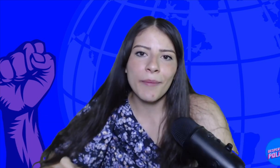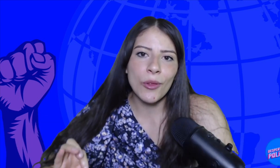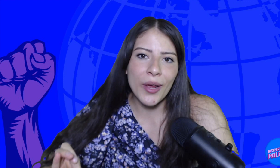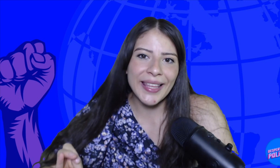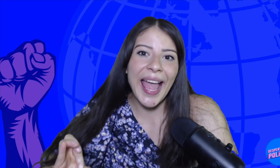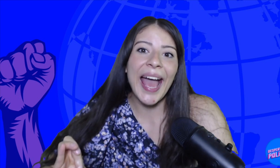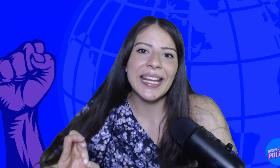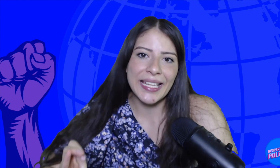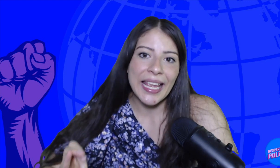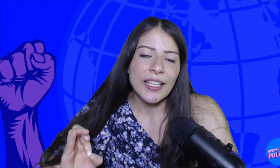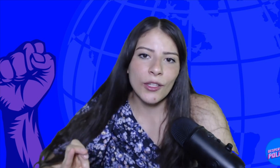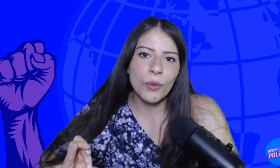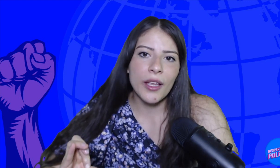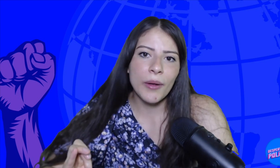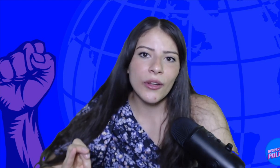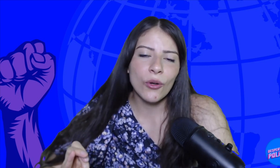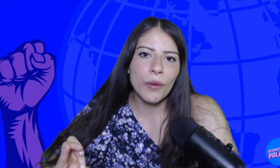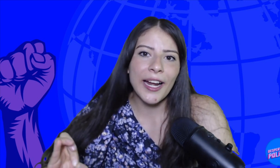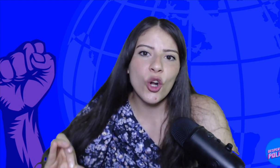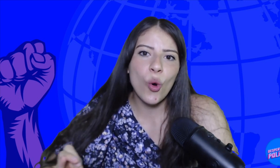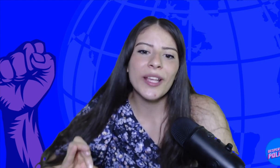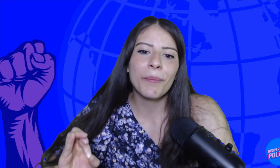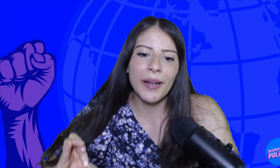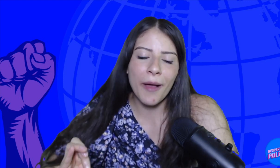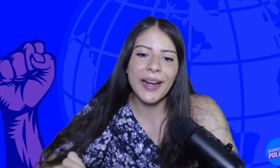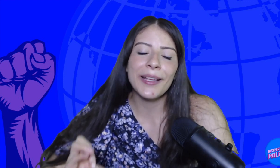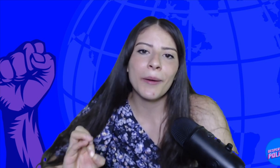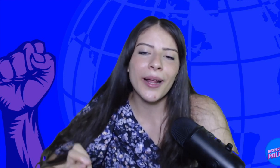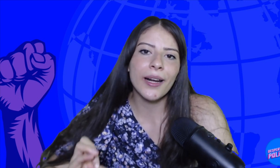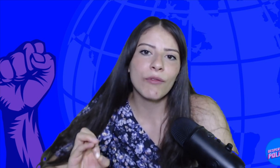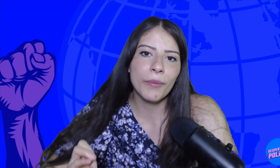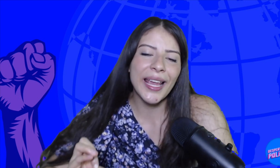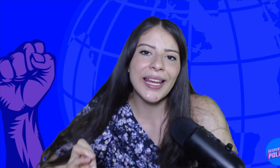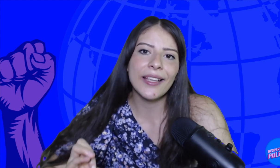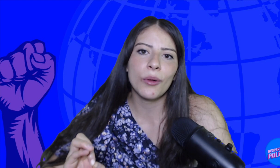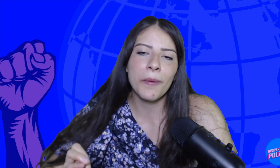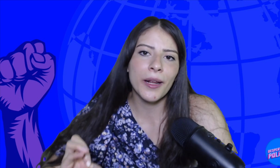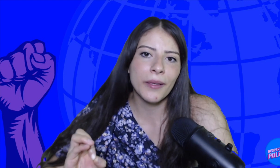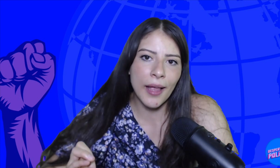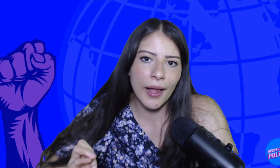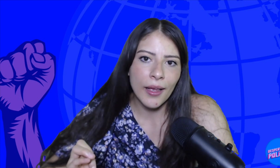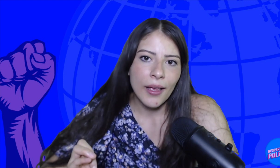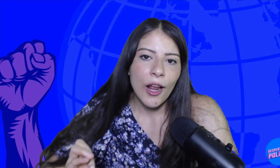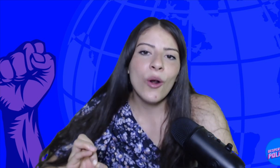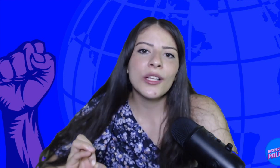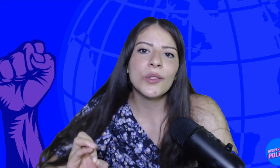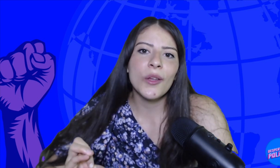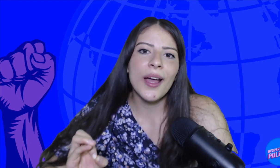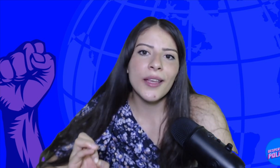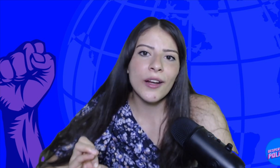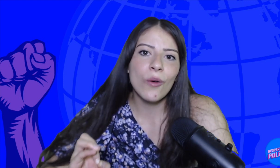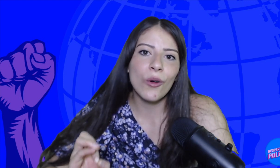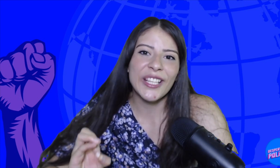del día, madruguete al INE. Sino Murayama y Lorenzo Córdoba no lo esperaban, se prepara reforma electoral para evitar lo que